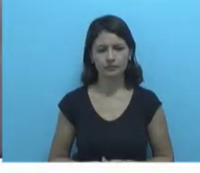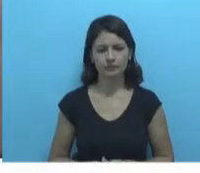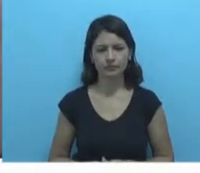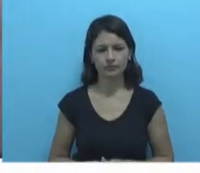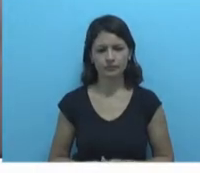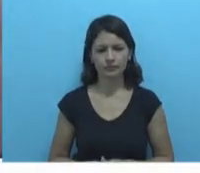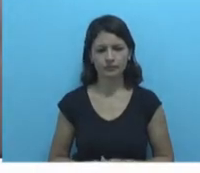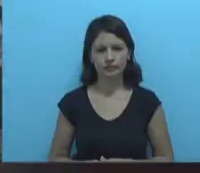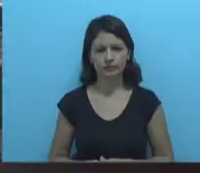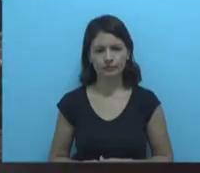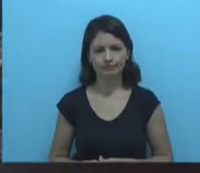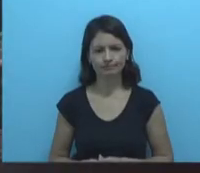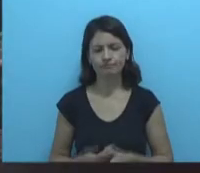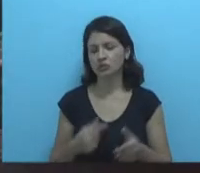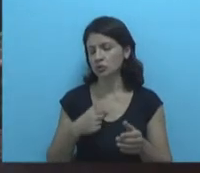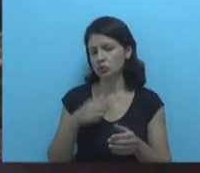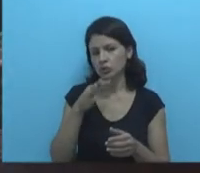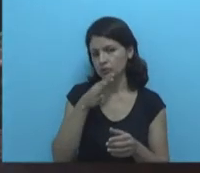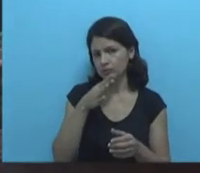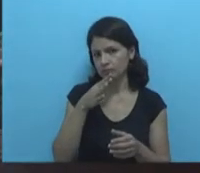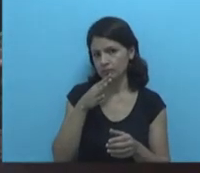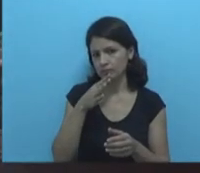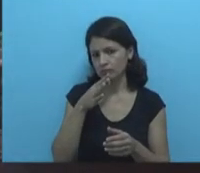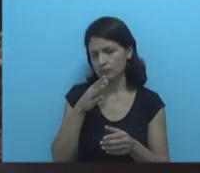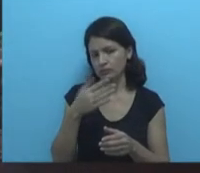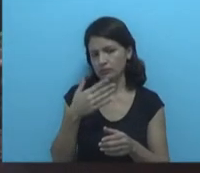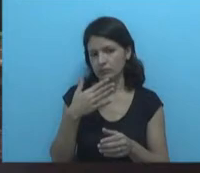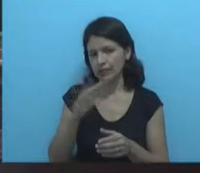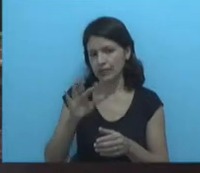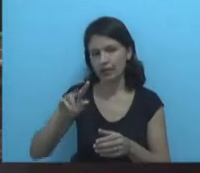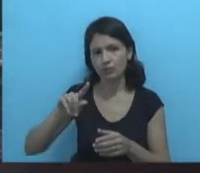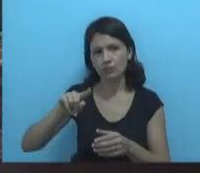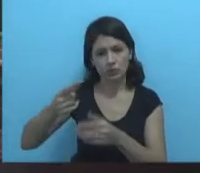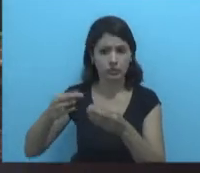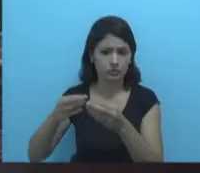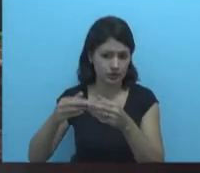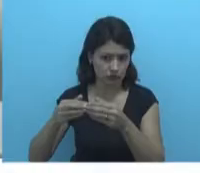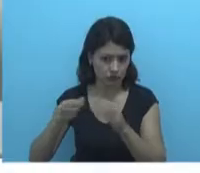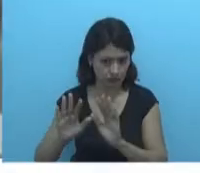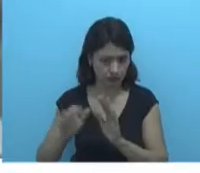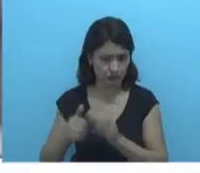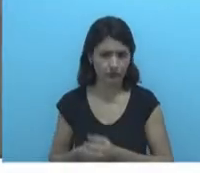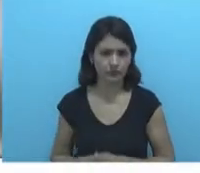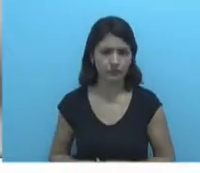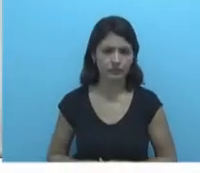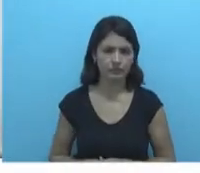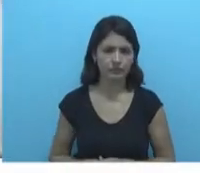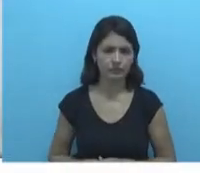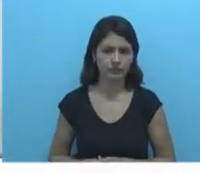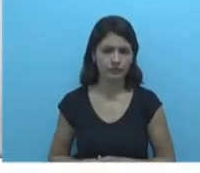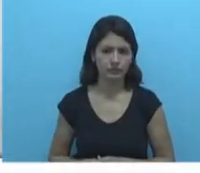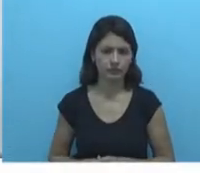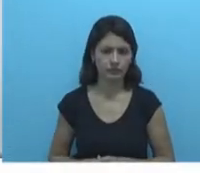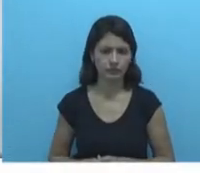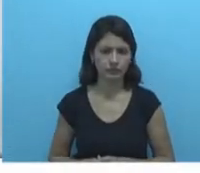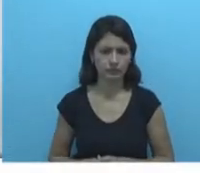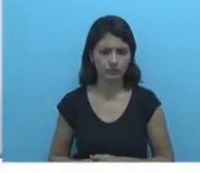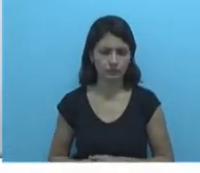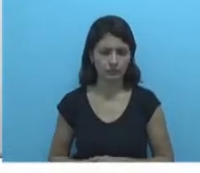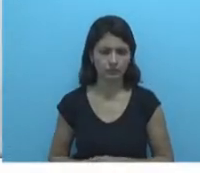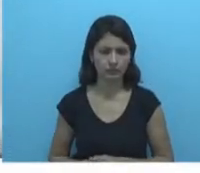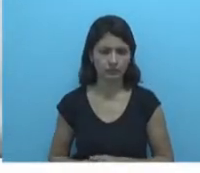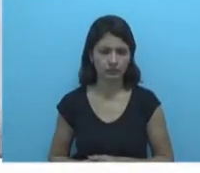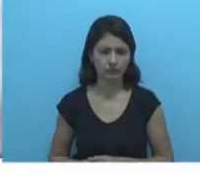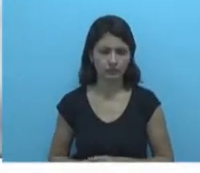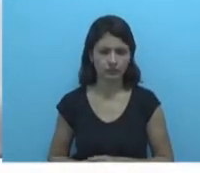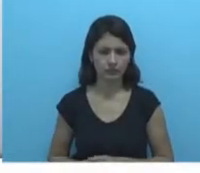de tener una preferencia para una sesión. No, bueno, quedamos con una preferencia, pero digo, para salvaguardar. Rubio no está ahora en este